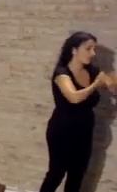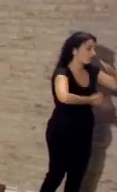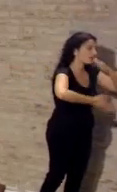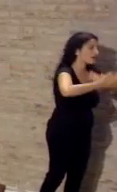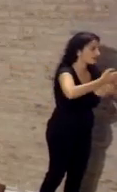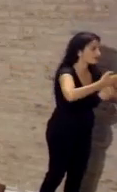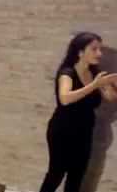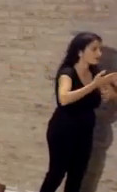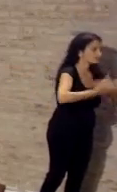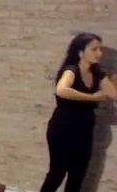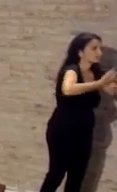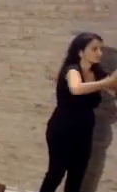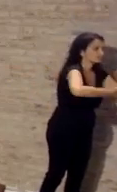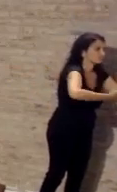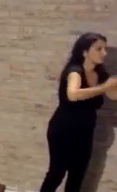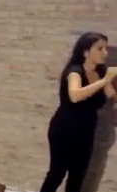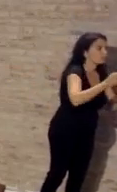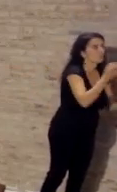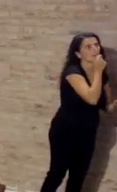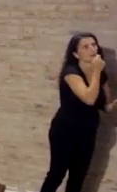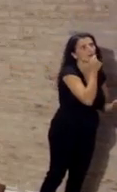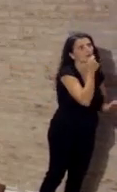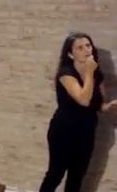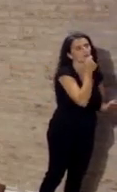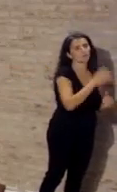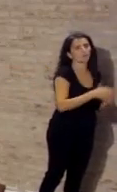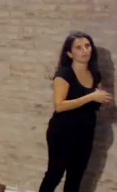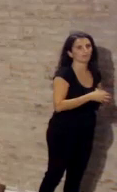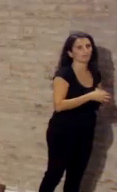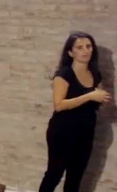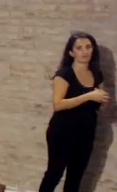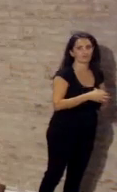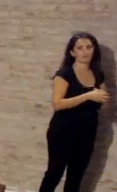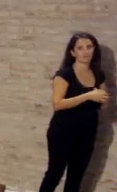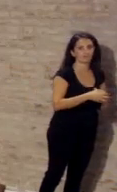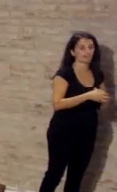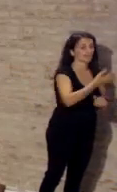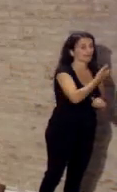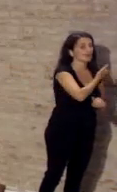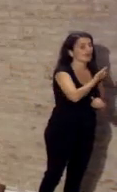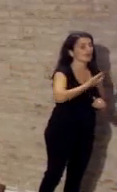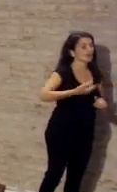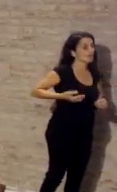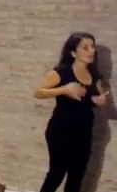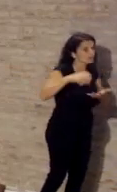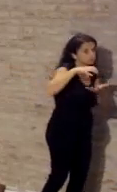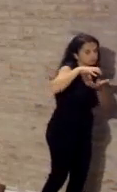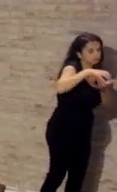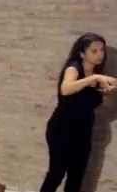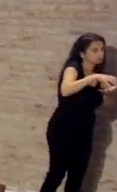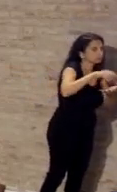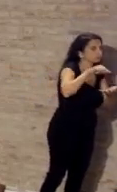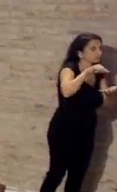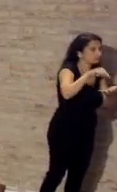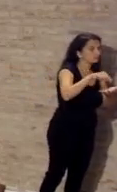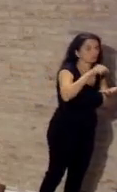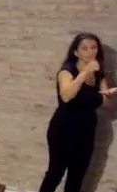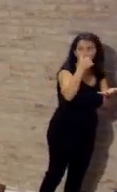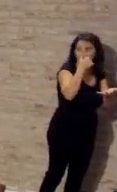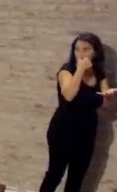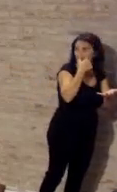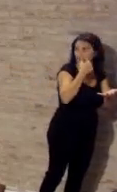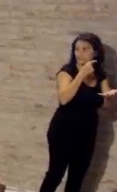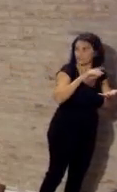discapacidad que haber sancionado y haber en realidad el estado eh haber